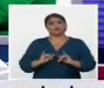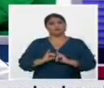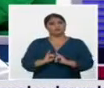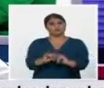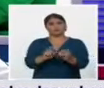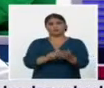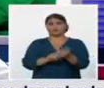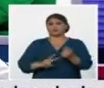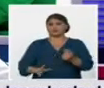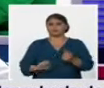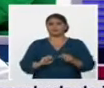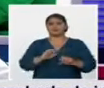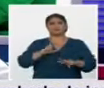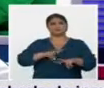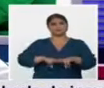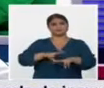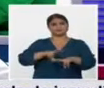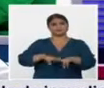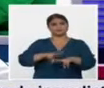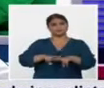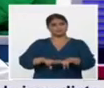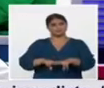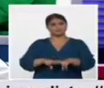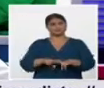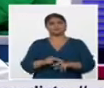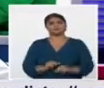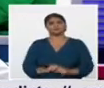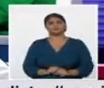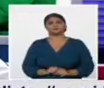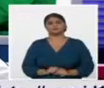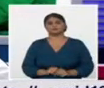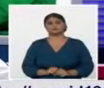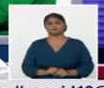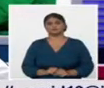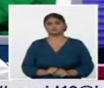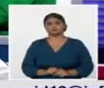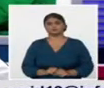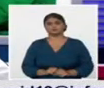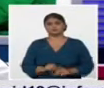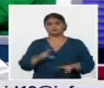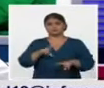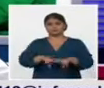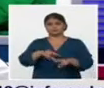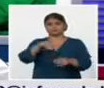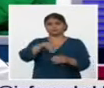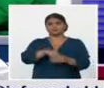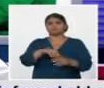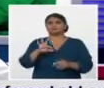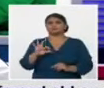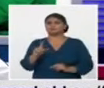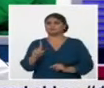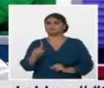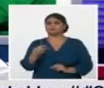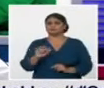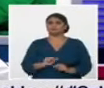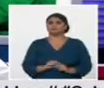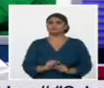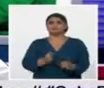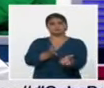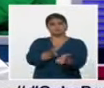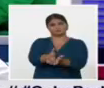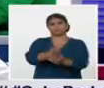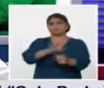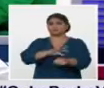Habana, evidenciando un riesgo muy elevado. Estamos hablando de 81. Activos un total de